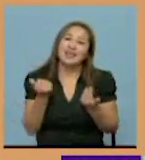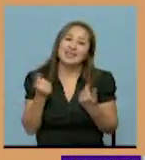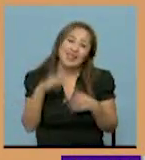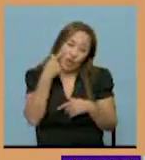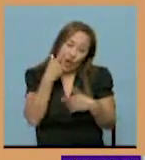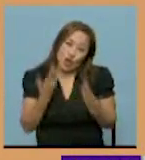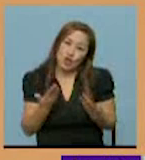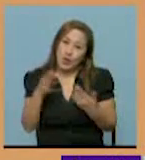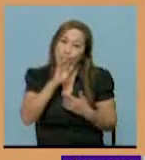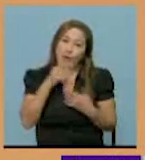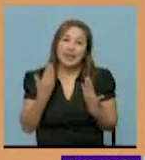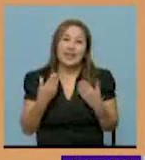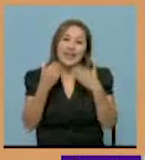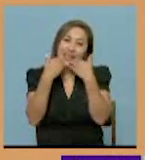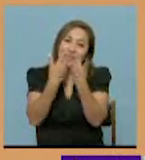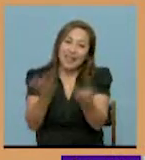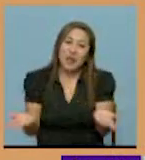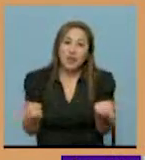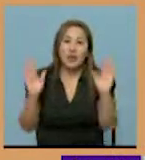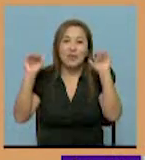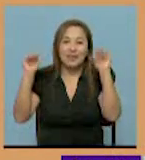conocen. Así que bueno, aprovecho la oportunidad para